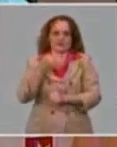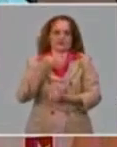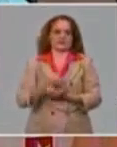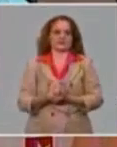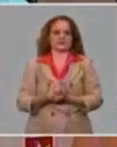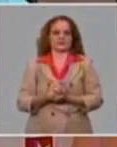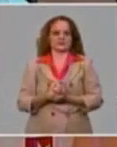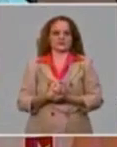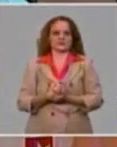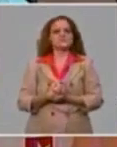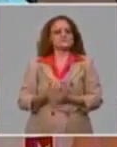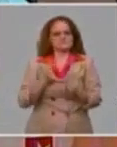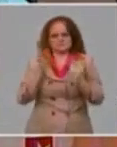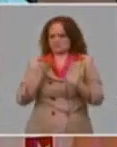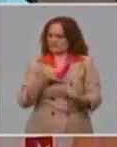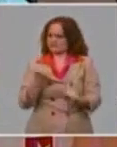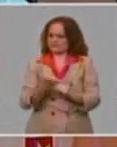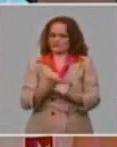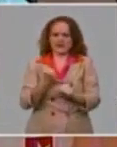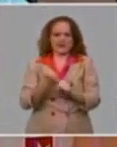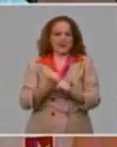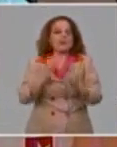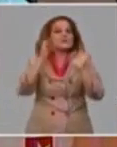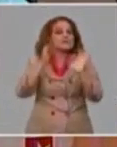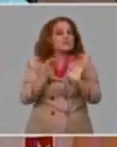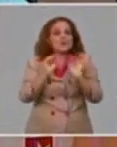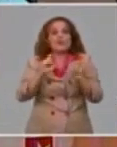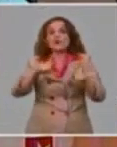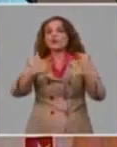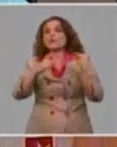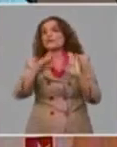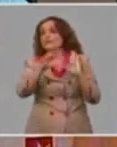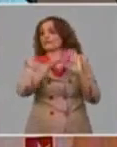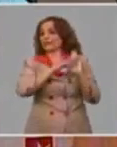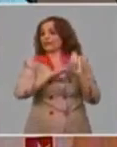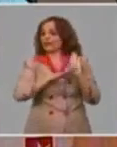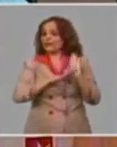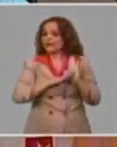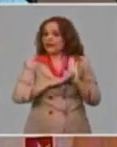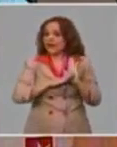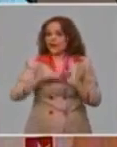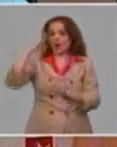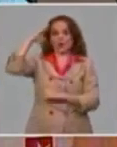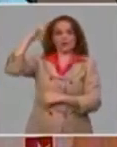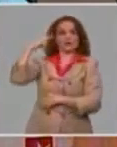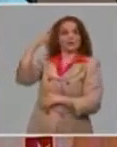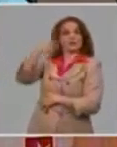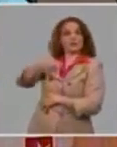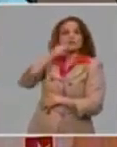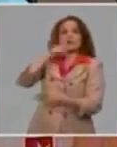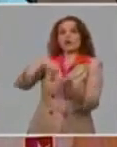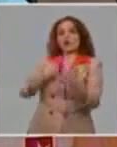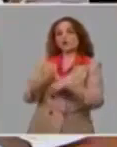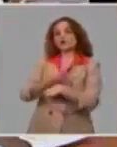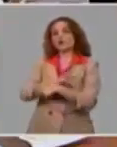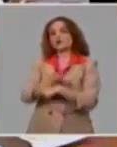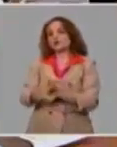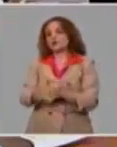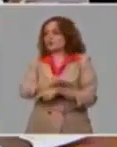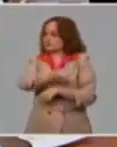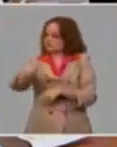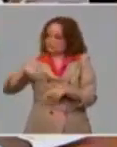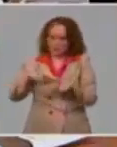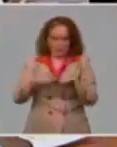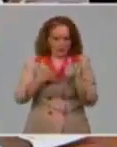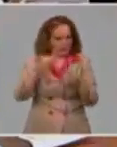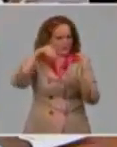con mucha disciplina las medidas indicadas por el gobierno para enfrentar el coronavirus y sobre todo lo que tenía que ver con la parte de